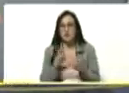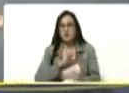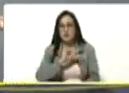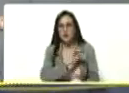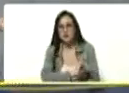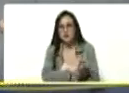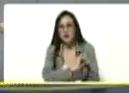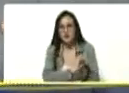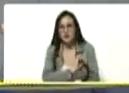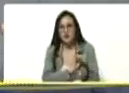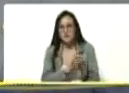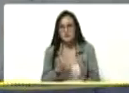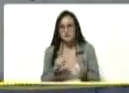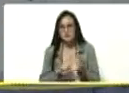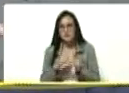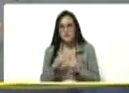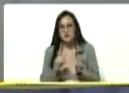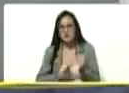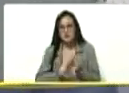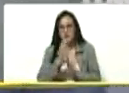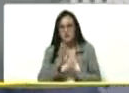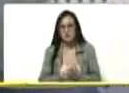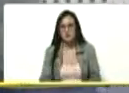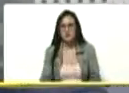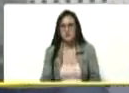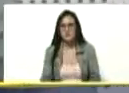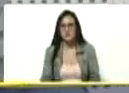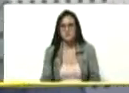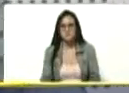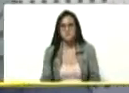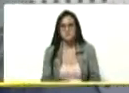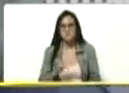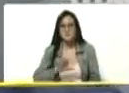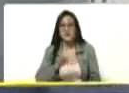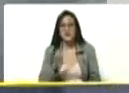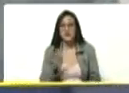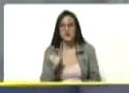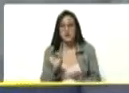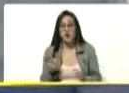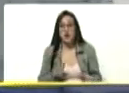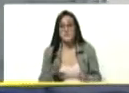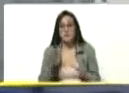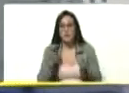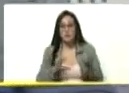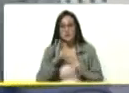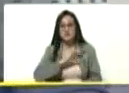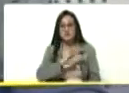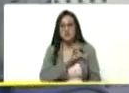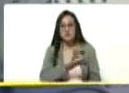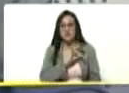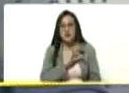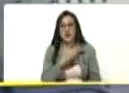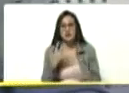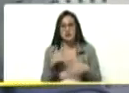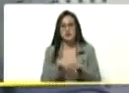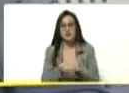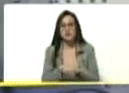izquierda y progresistas. Mientras en la región se retoman los caminos de la justicia social y la